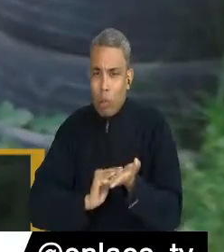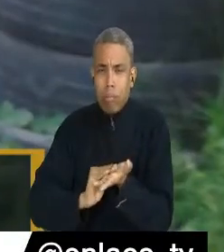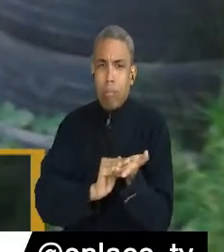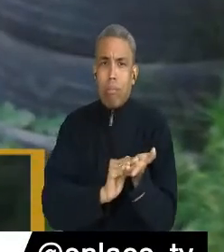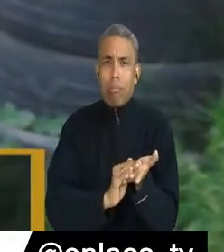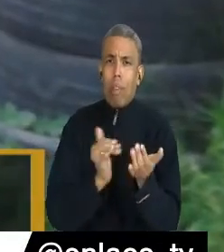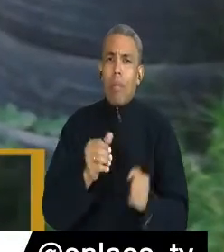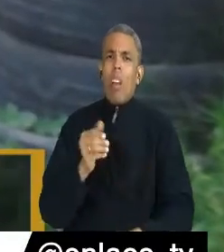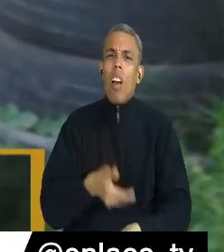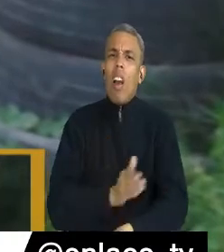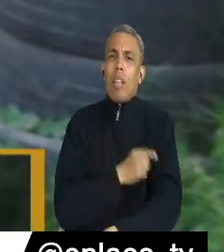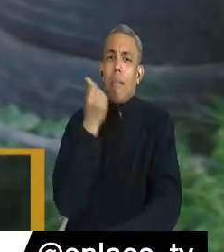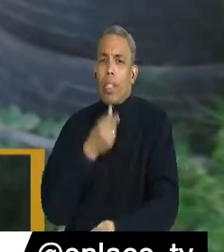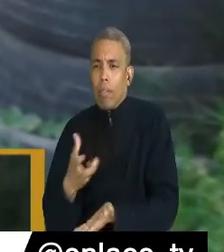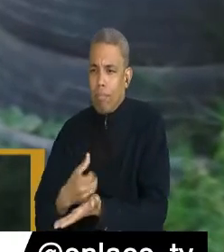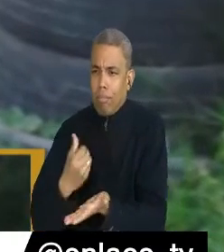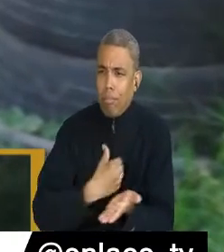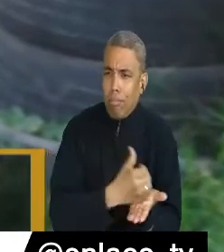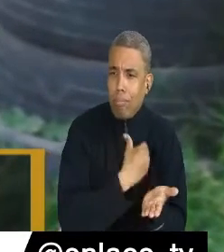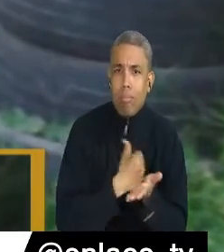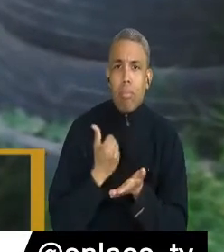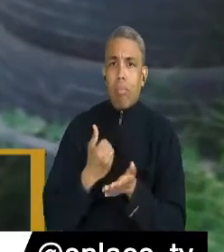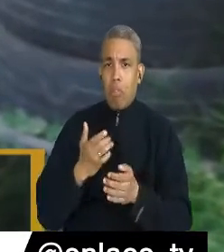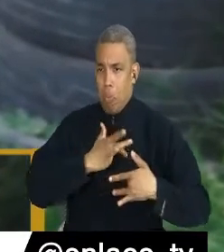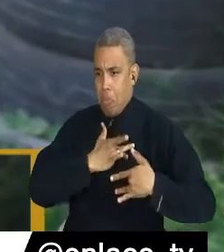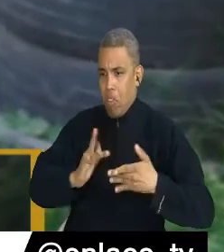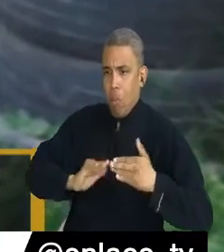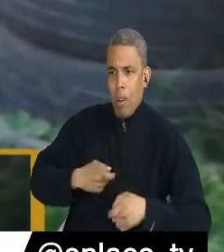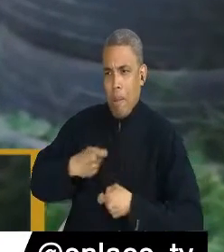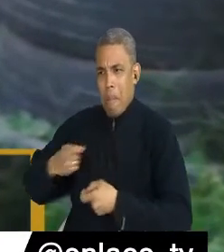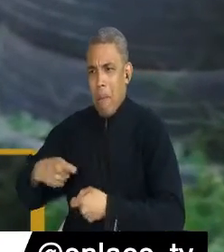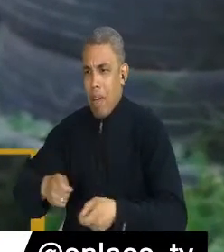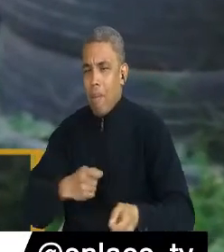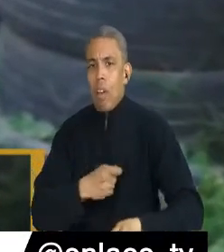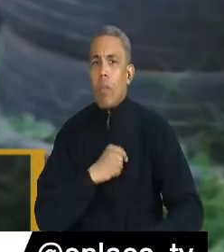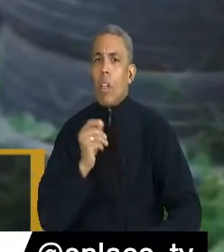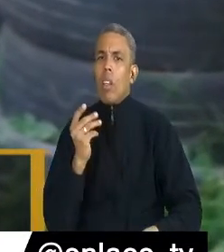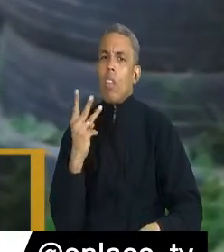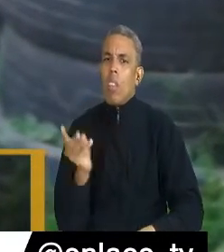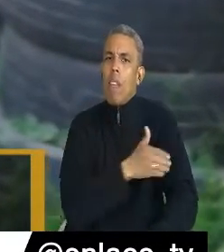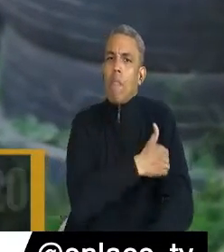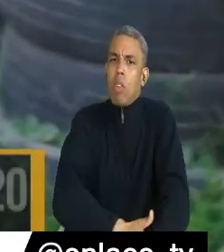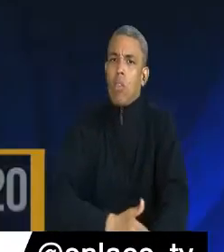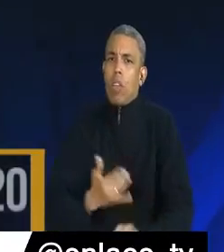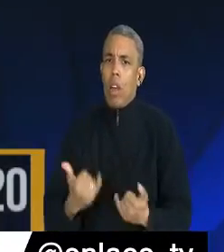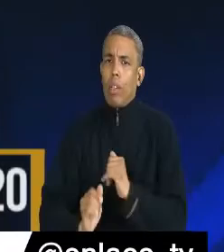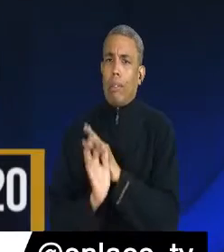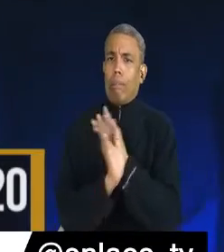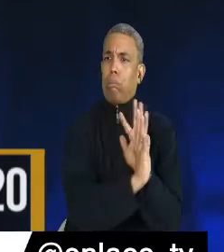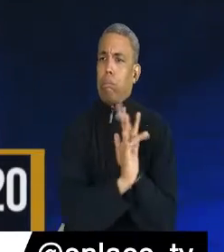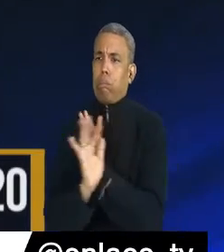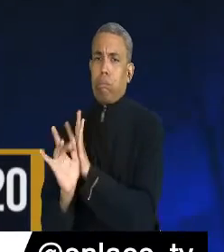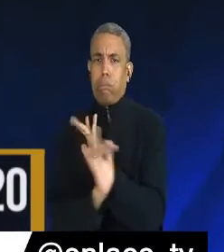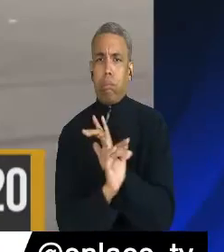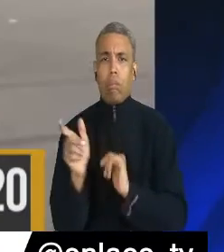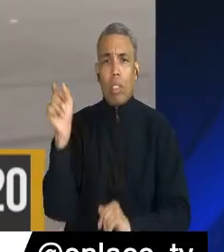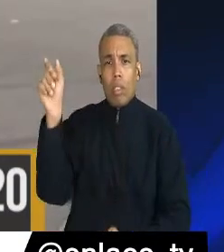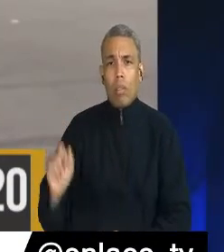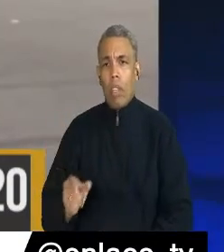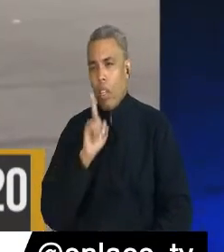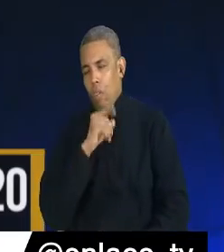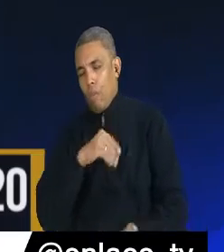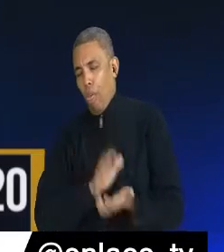llantas que reposan en un lote a la intemperie lo que ha generado la proliferación de animales si usted tiene alguna queja o